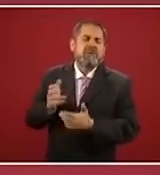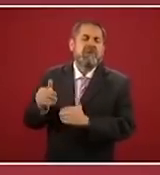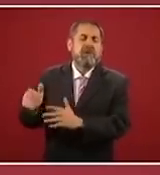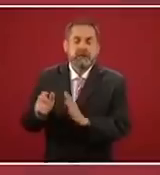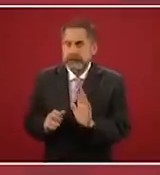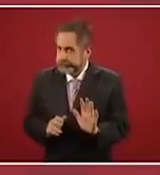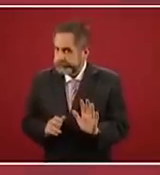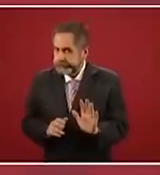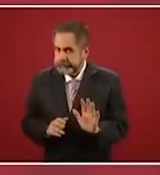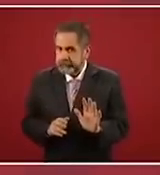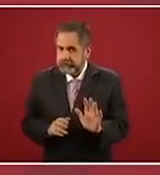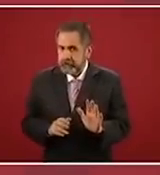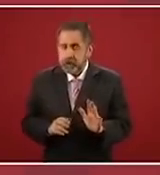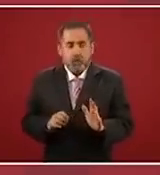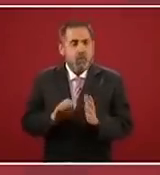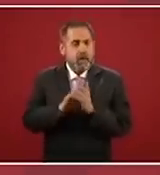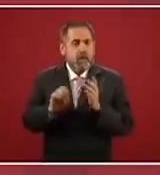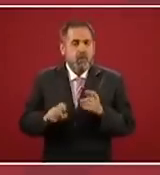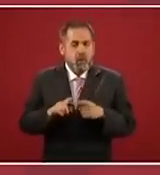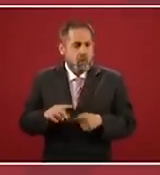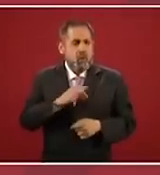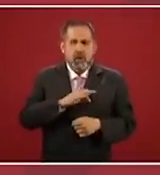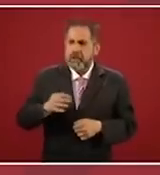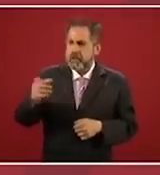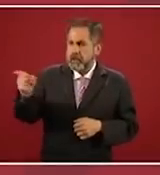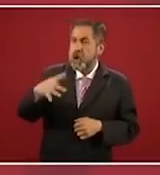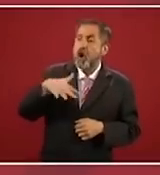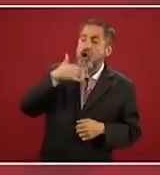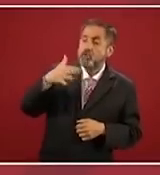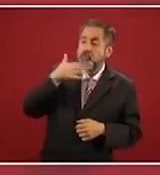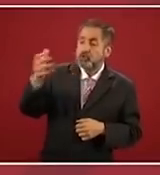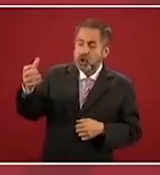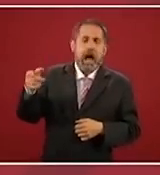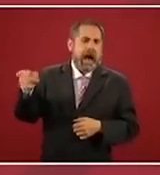Sí, se podía juzgar al presidente por corrupción,